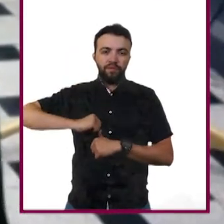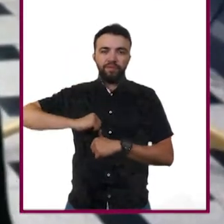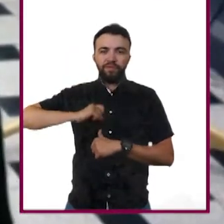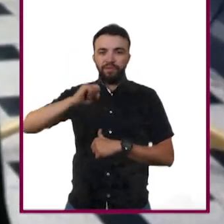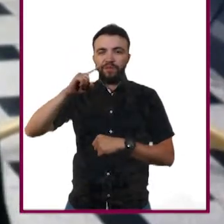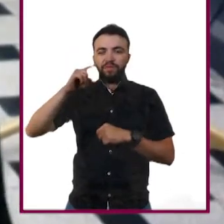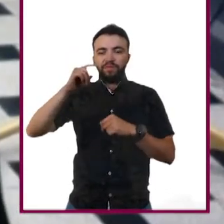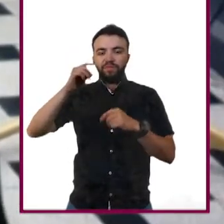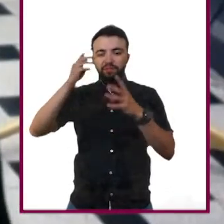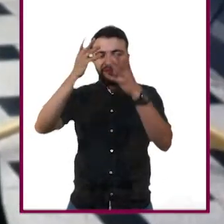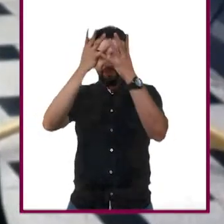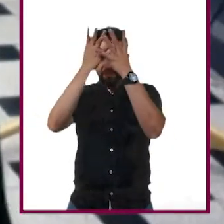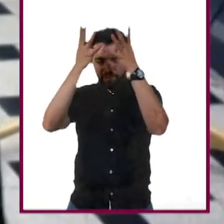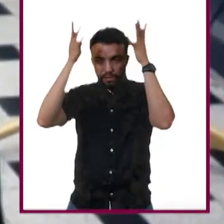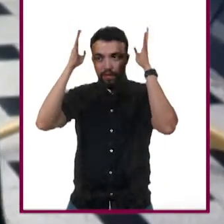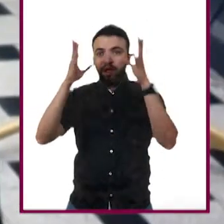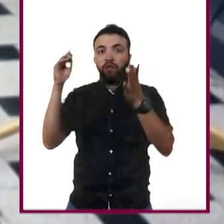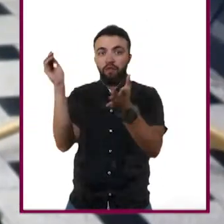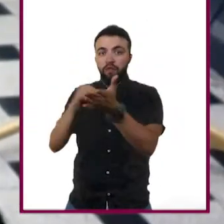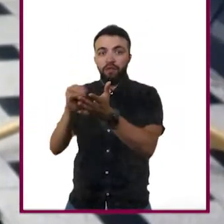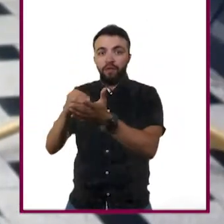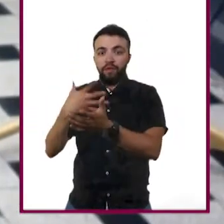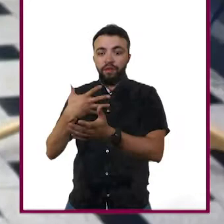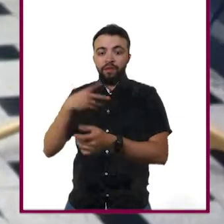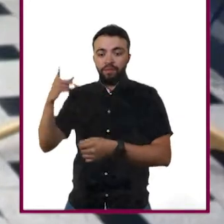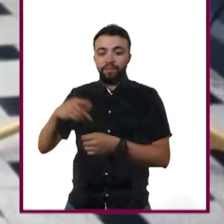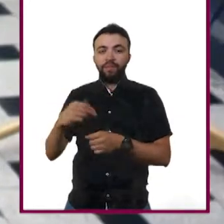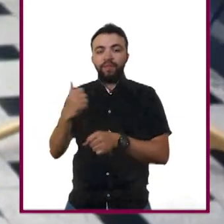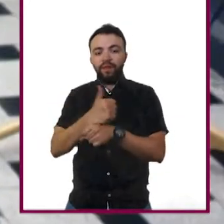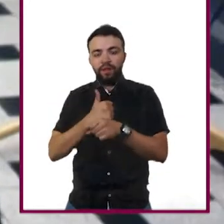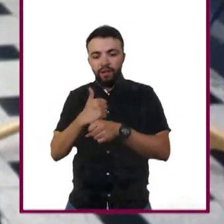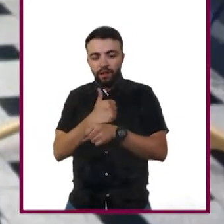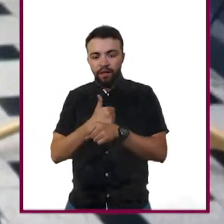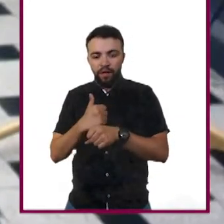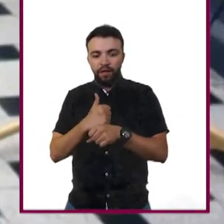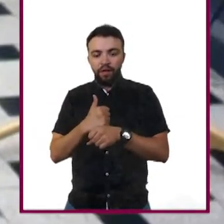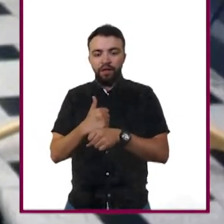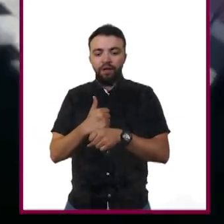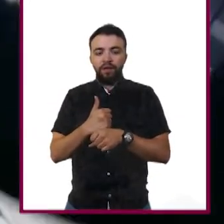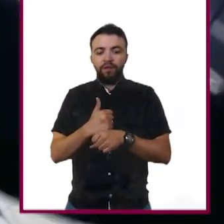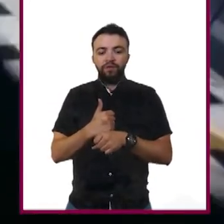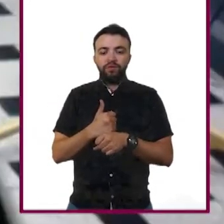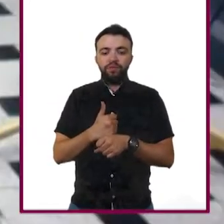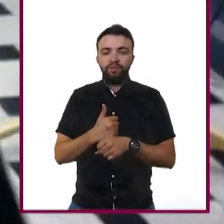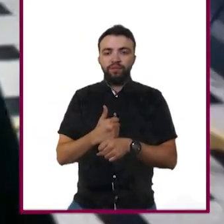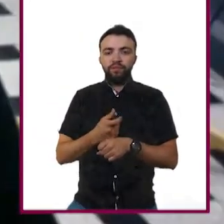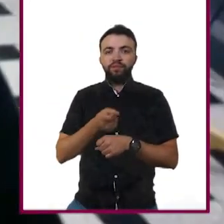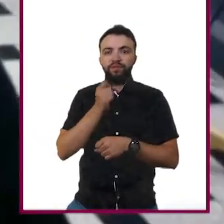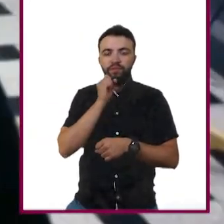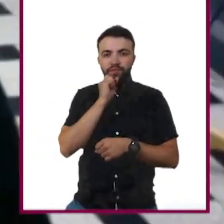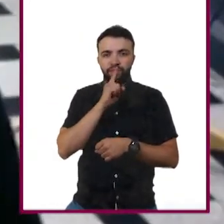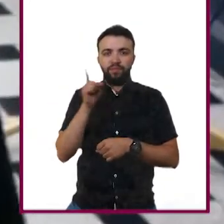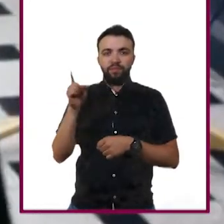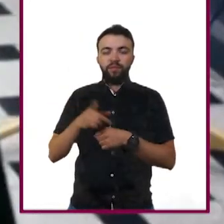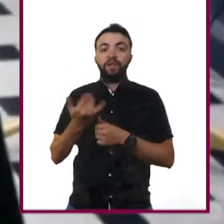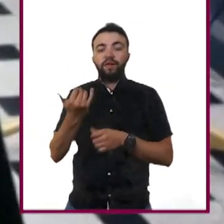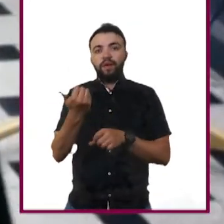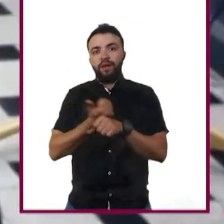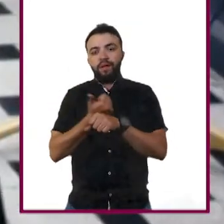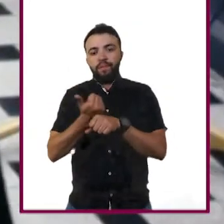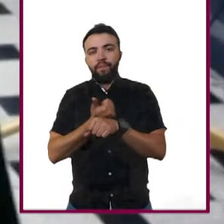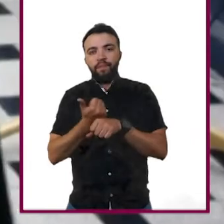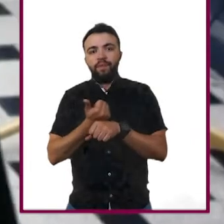prehispánica, que todavía existe. El azul, añil, que también es antiquísimo, y el